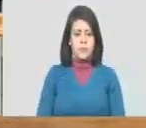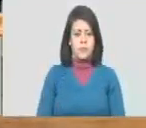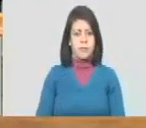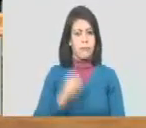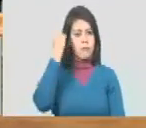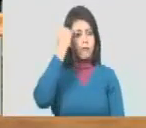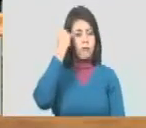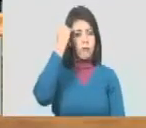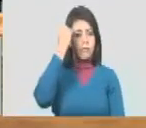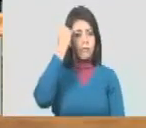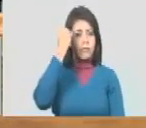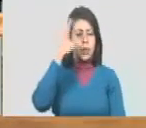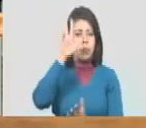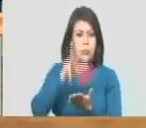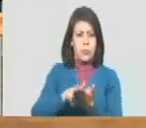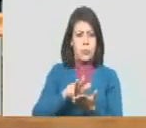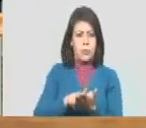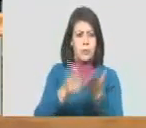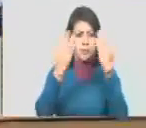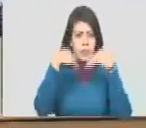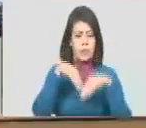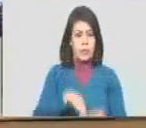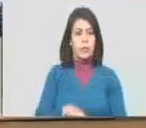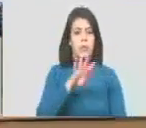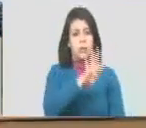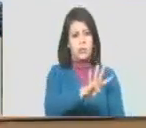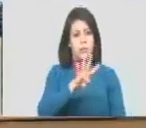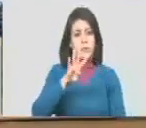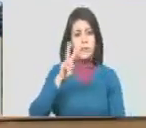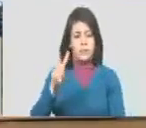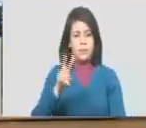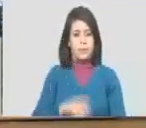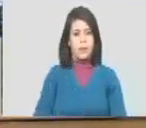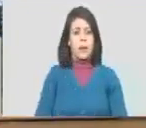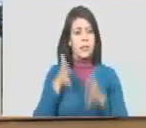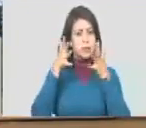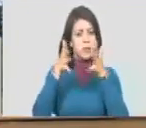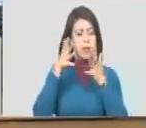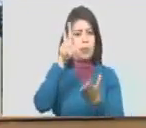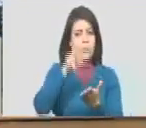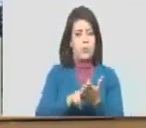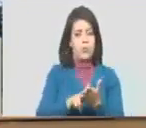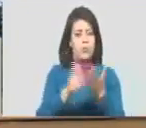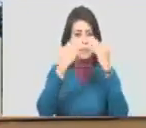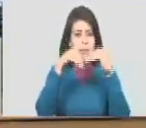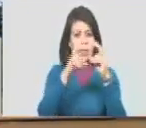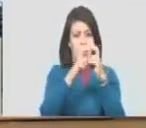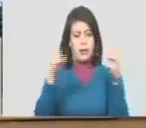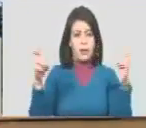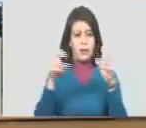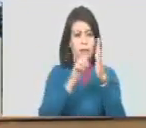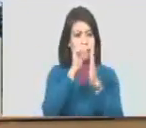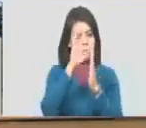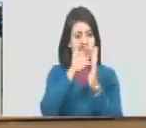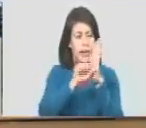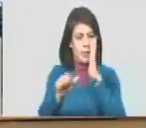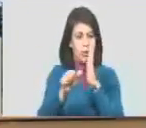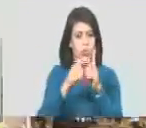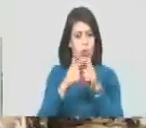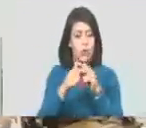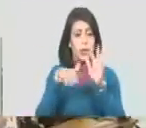En consideración, aprobado. Siguiente. 42. Se sugiere aprobar el epígrafe del artículo 15 quedando redactado